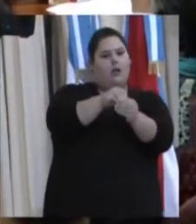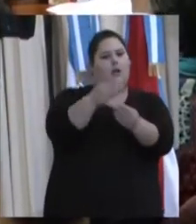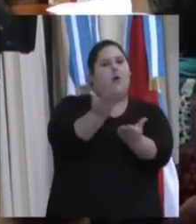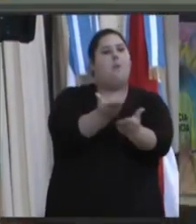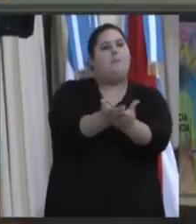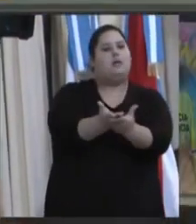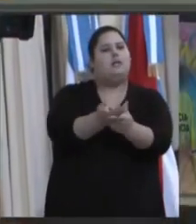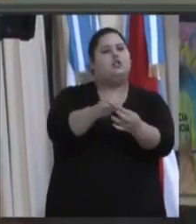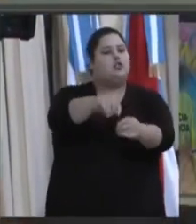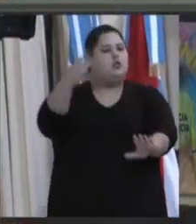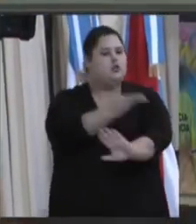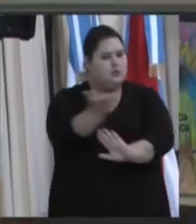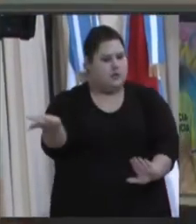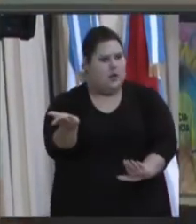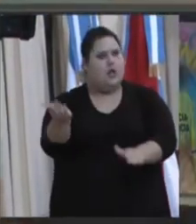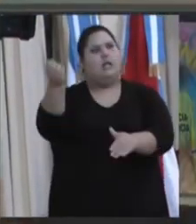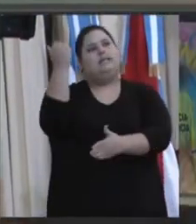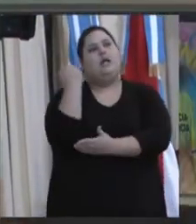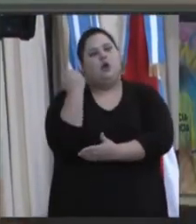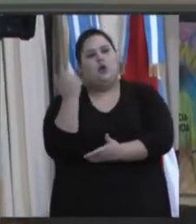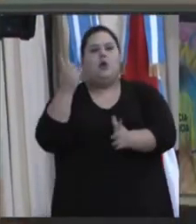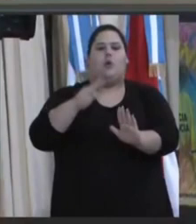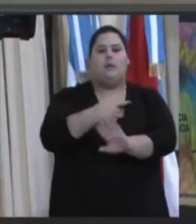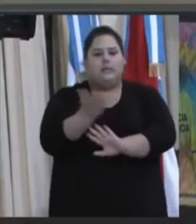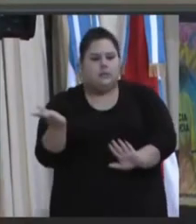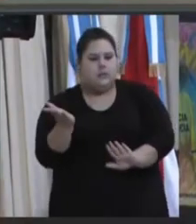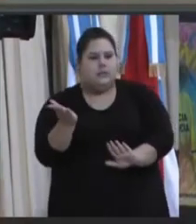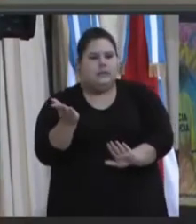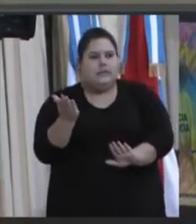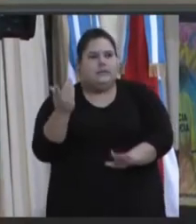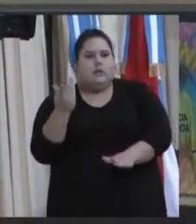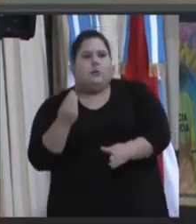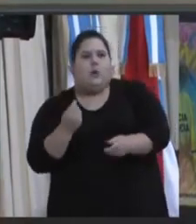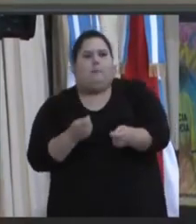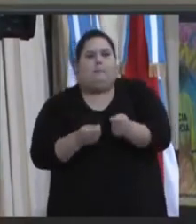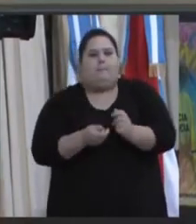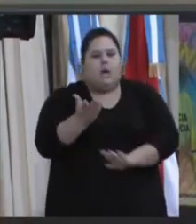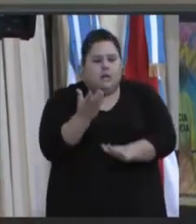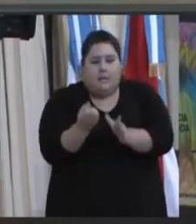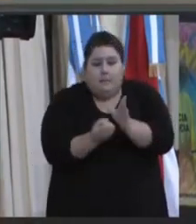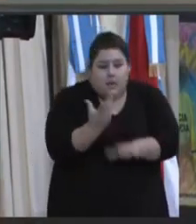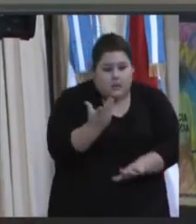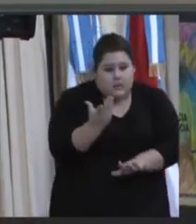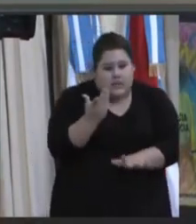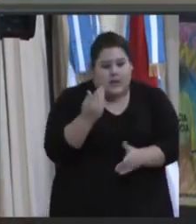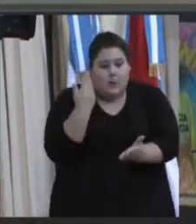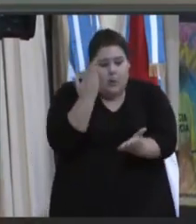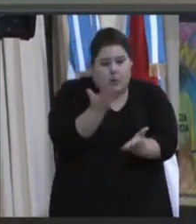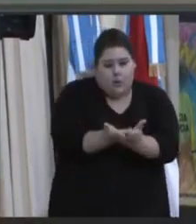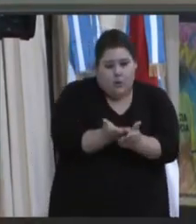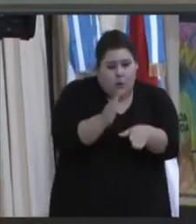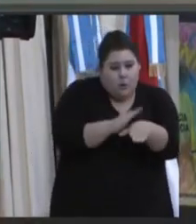de democracia social, económica. Lo que empieza a insinuarse son estas dos dimensiones, no solo comprometerse